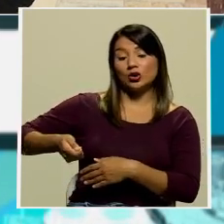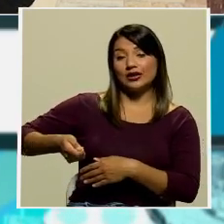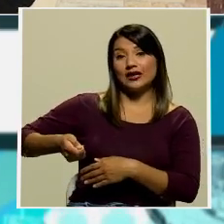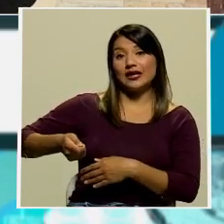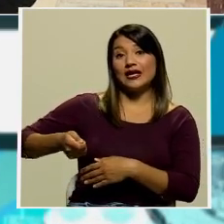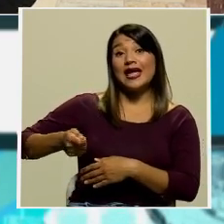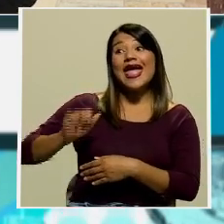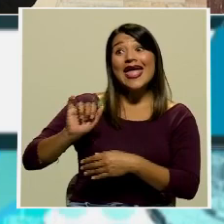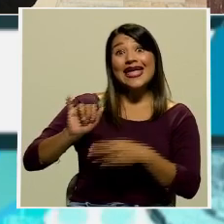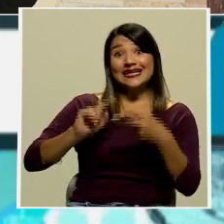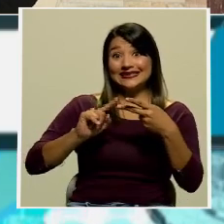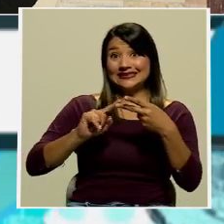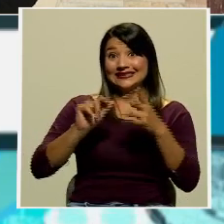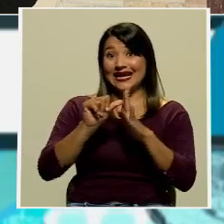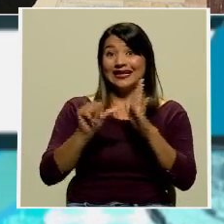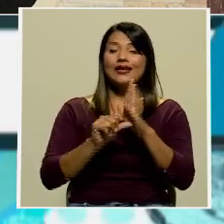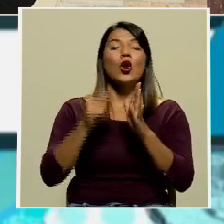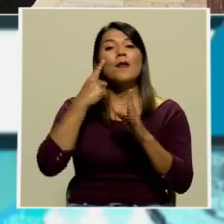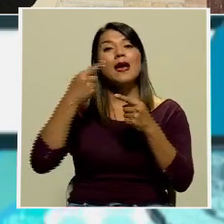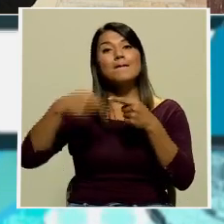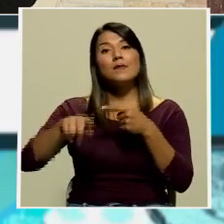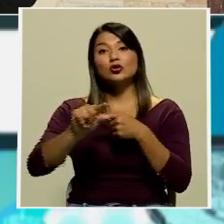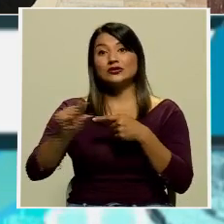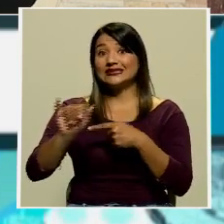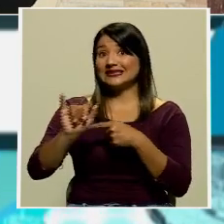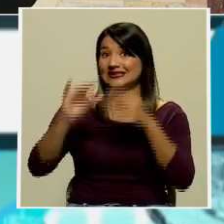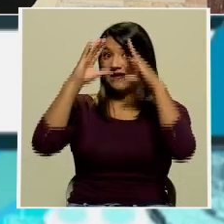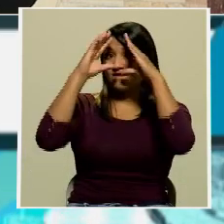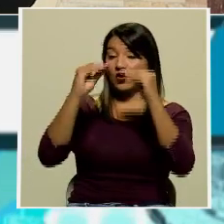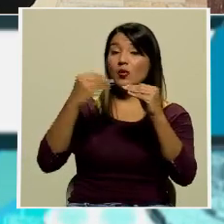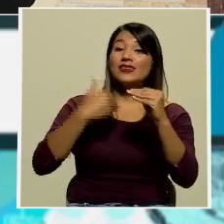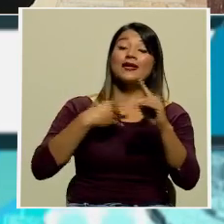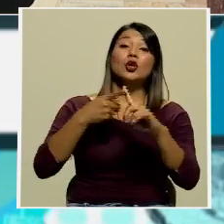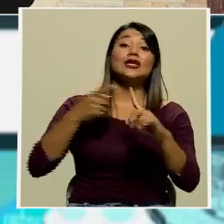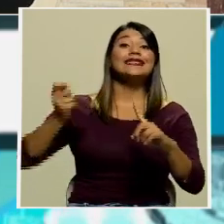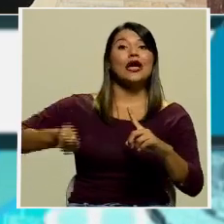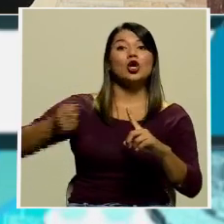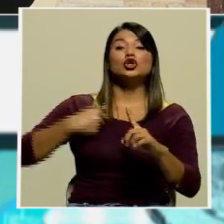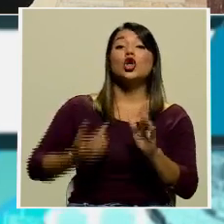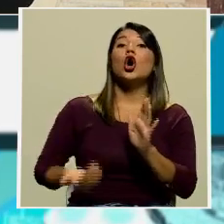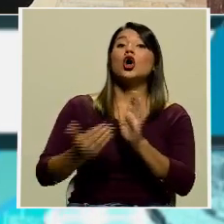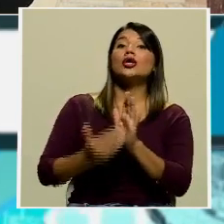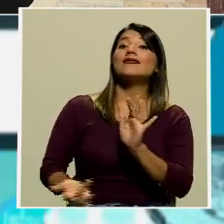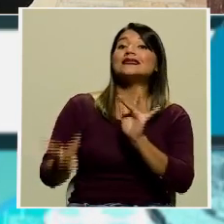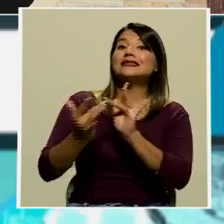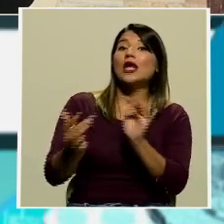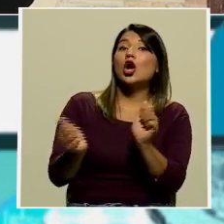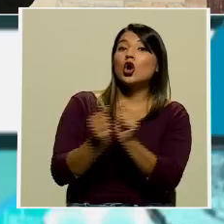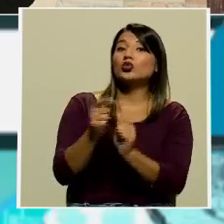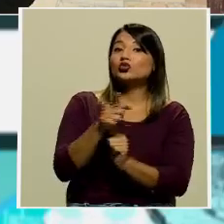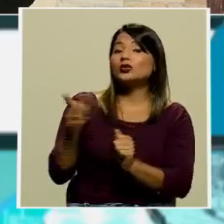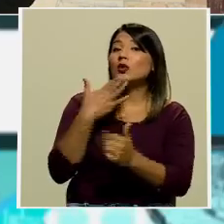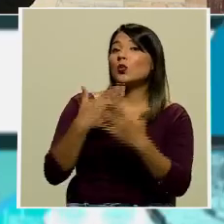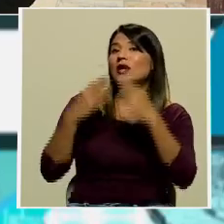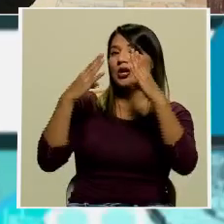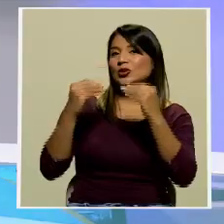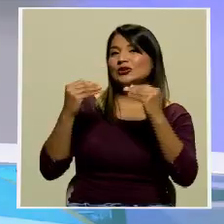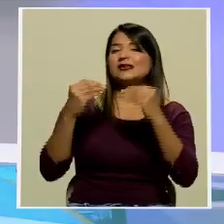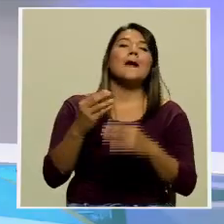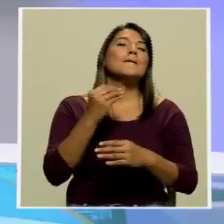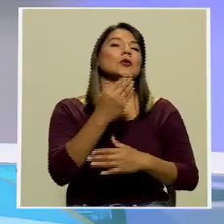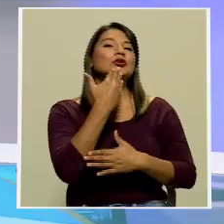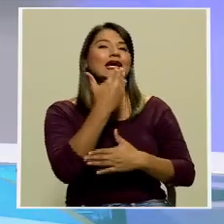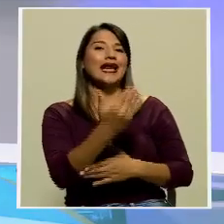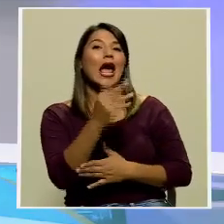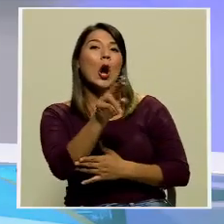se verá la próxima semana. Esta es la información que tenemos desde la Corte. Regreso con ustedes al estudio. Buenas noches. Muchas gracias a